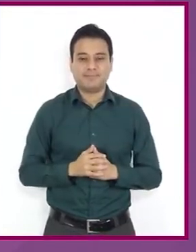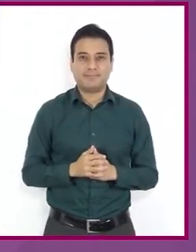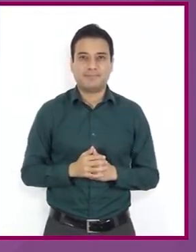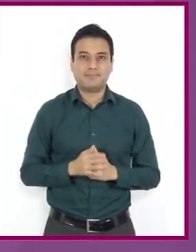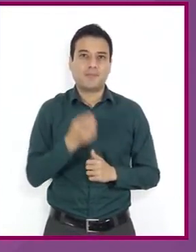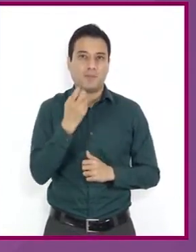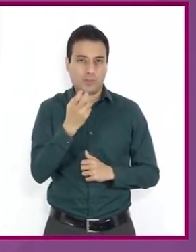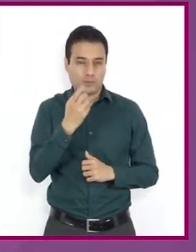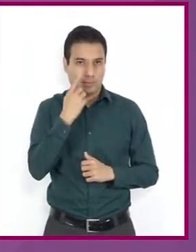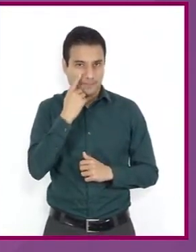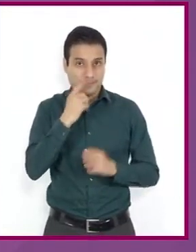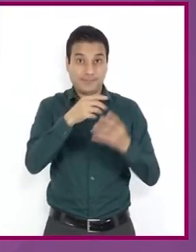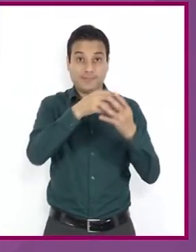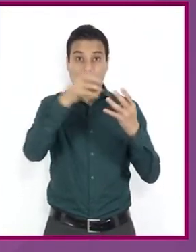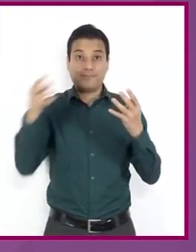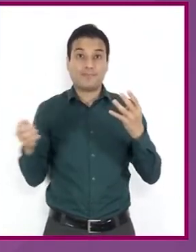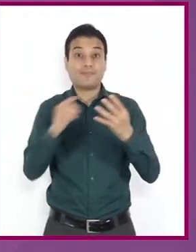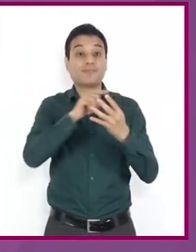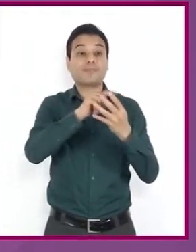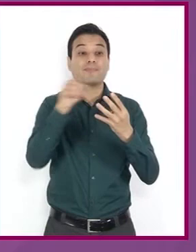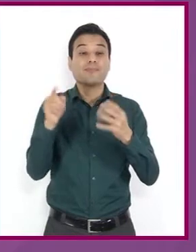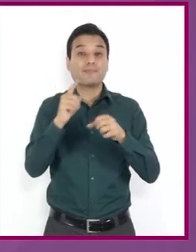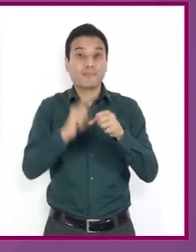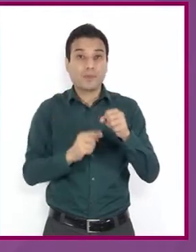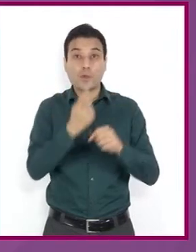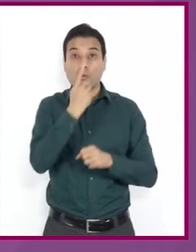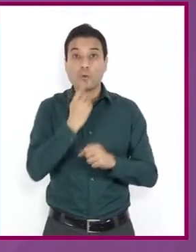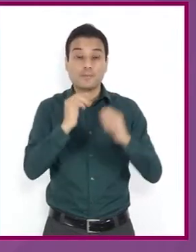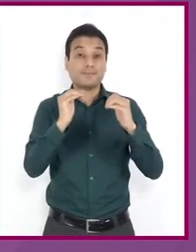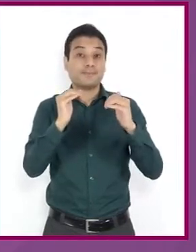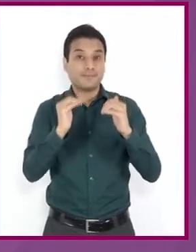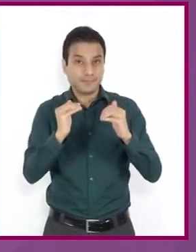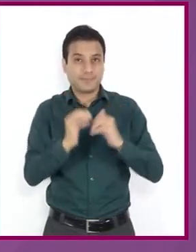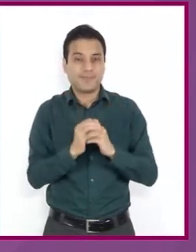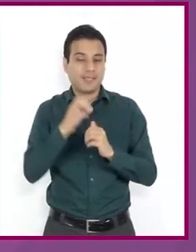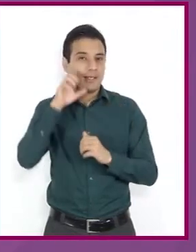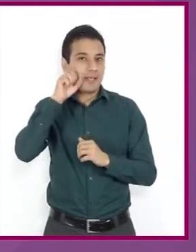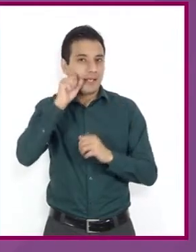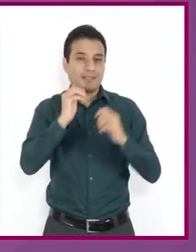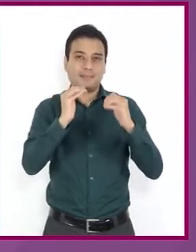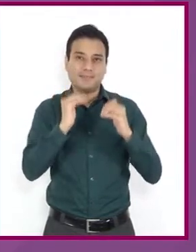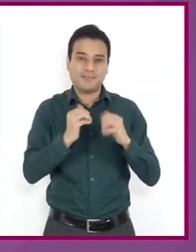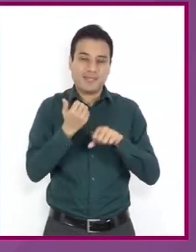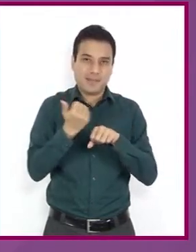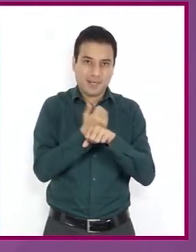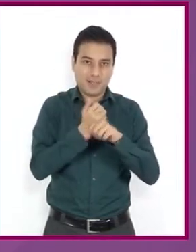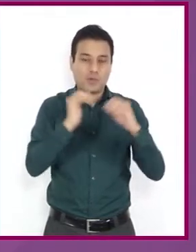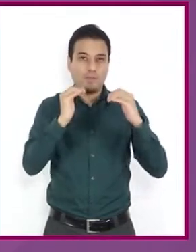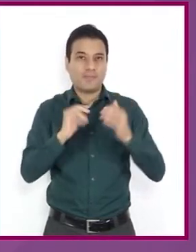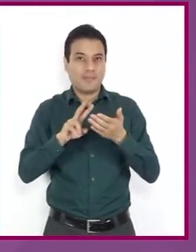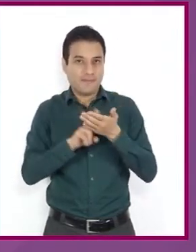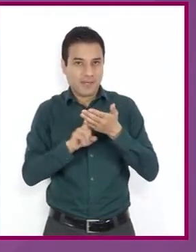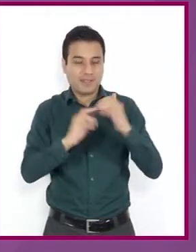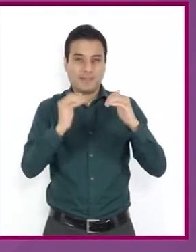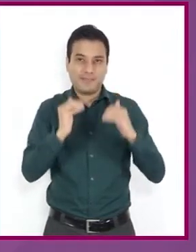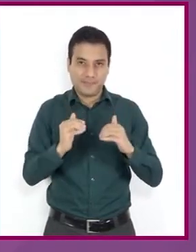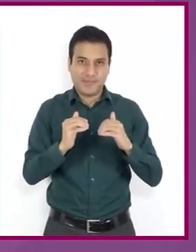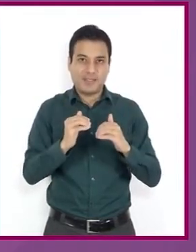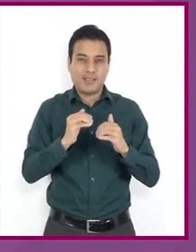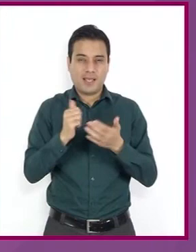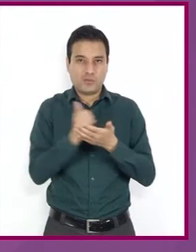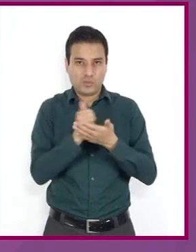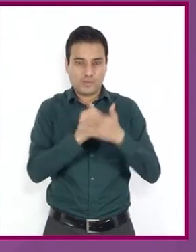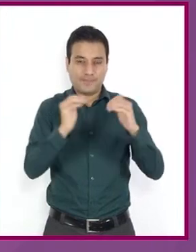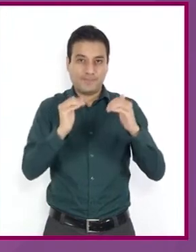ello, en la parte superior del arco iris vemos el rojo, seguido del naranja, el amarillo, el verde, el índigo y